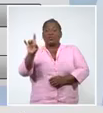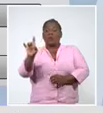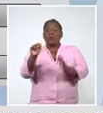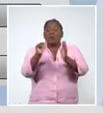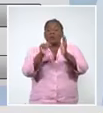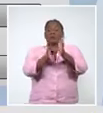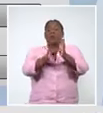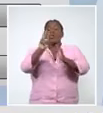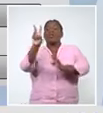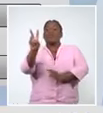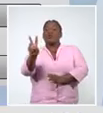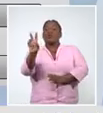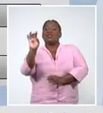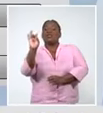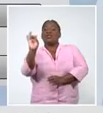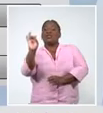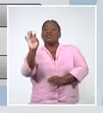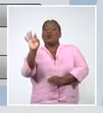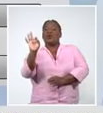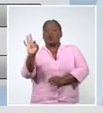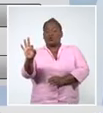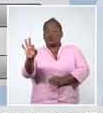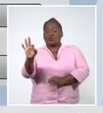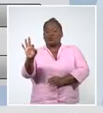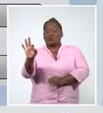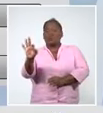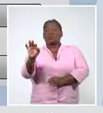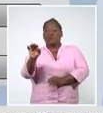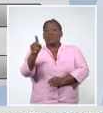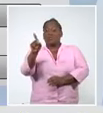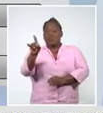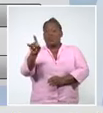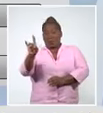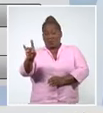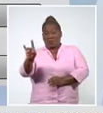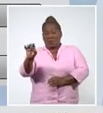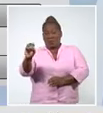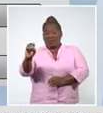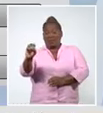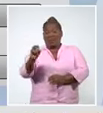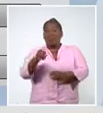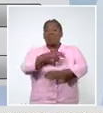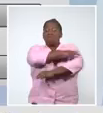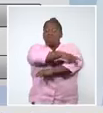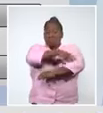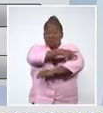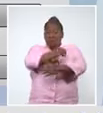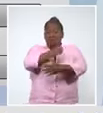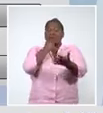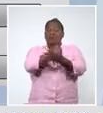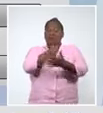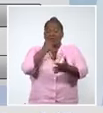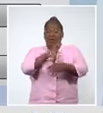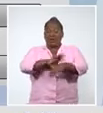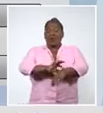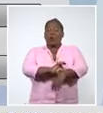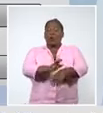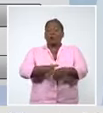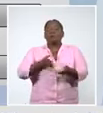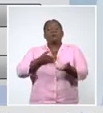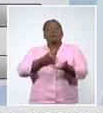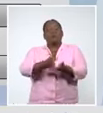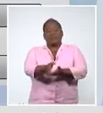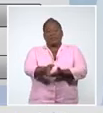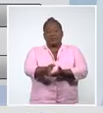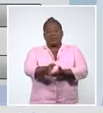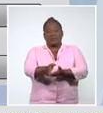159.278. De todas formas, los 190 países y 29 territorios que han confirmado casos de COVID, y la cifra de